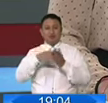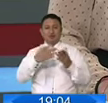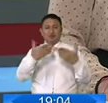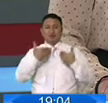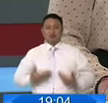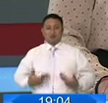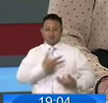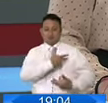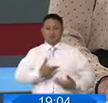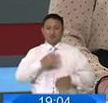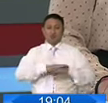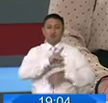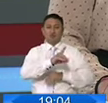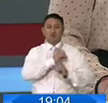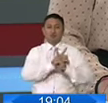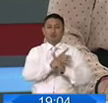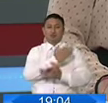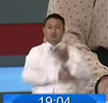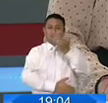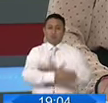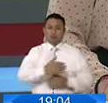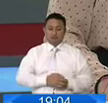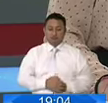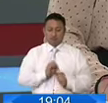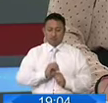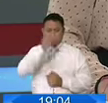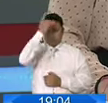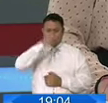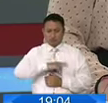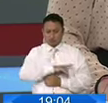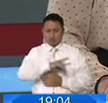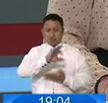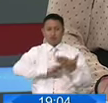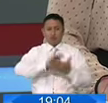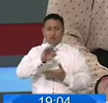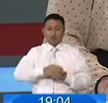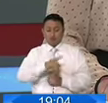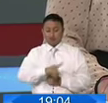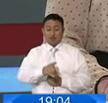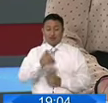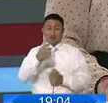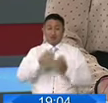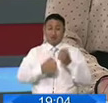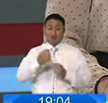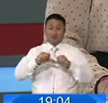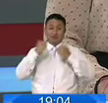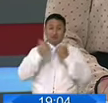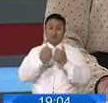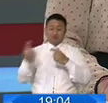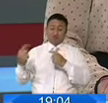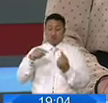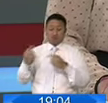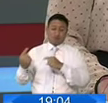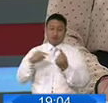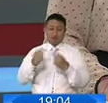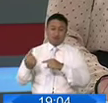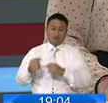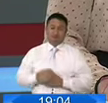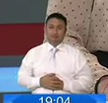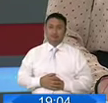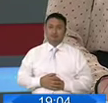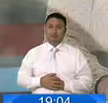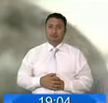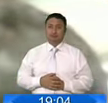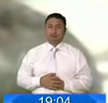por su discapacidad física esta resolución fue aprobada en medio de intercambios verbales entre legisladores